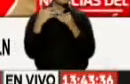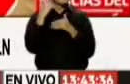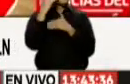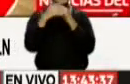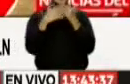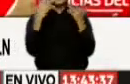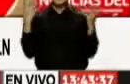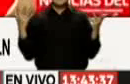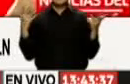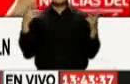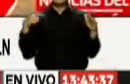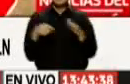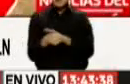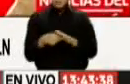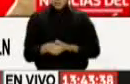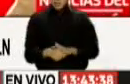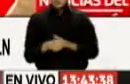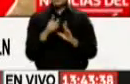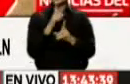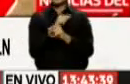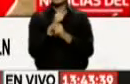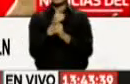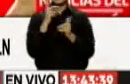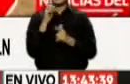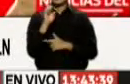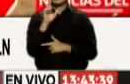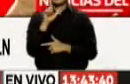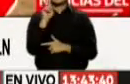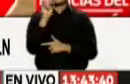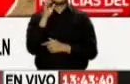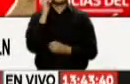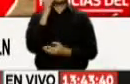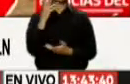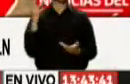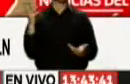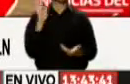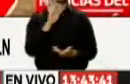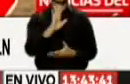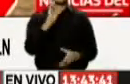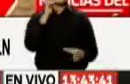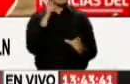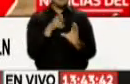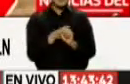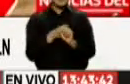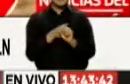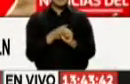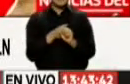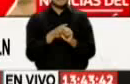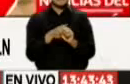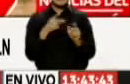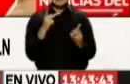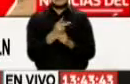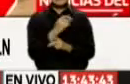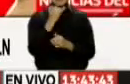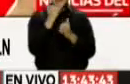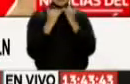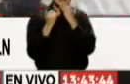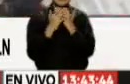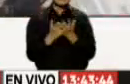después del múltiple crimen y vía Twitter, el ELN había desmentido su participación en este hecho